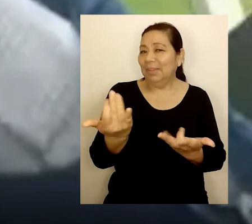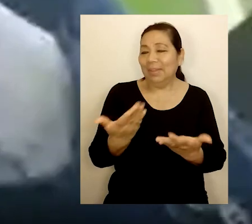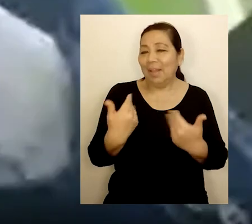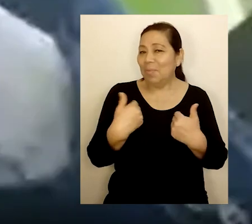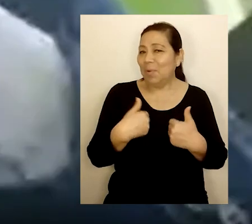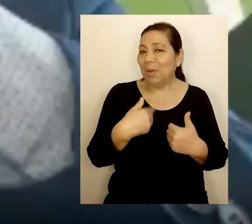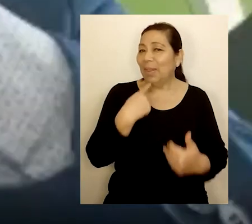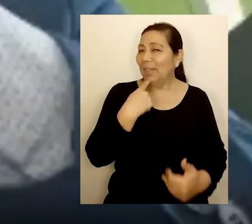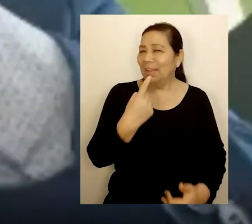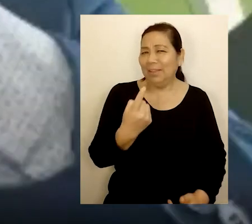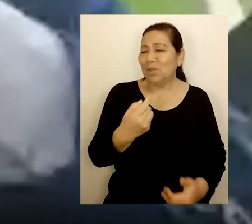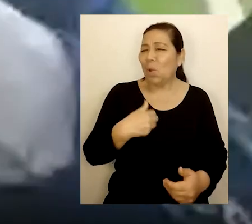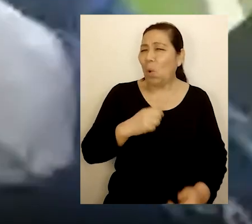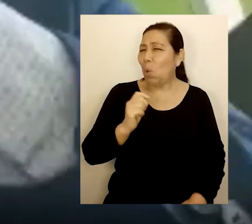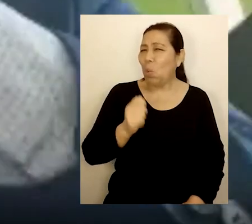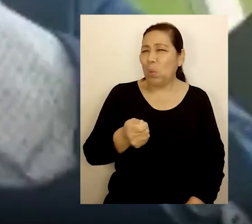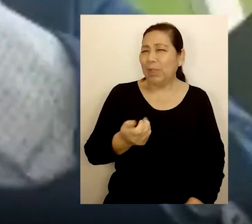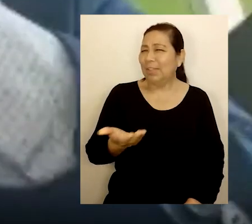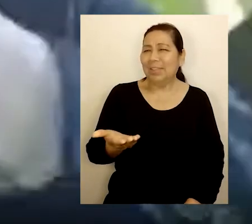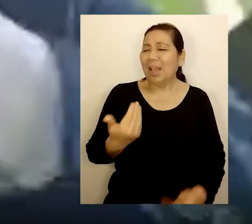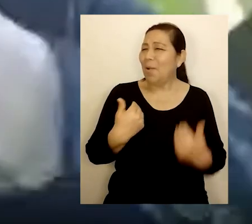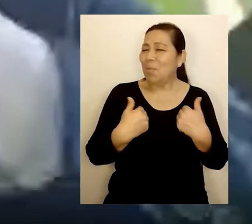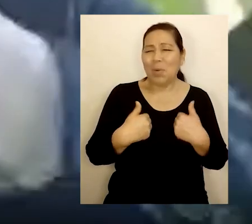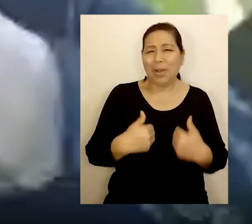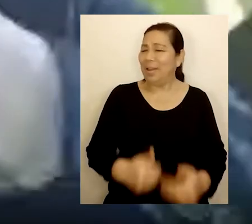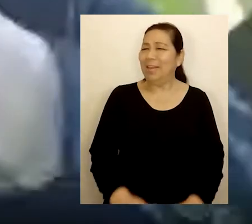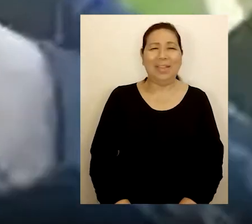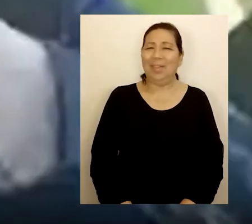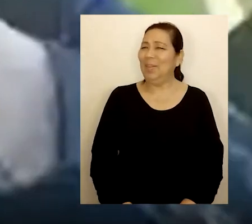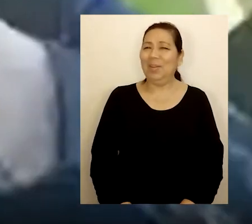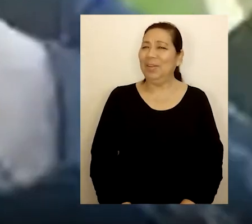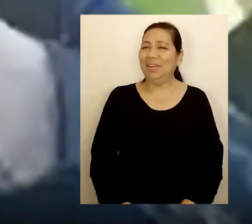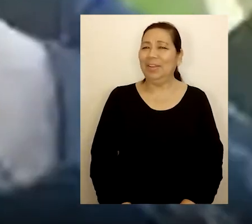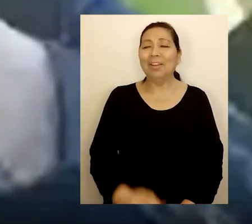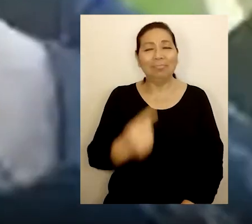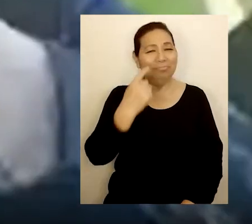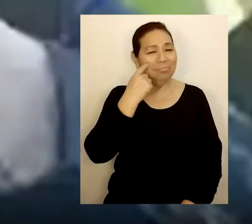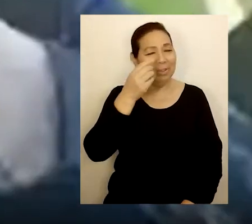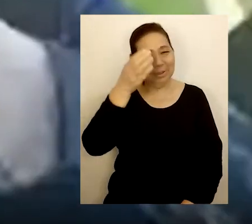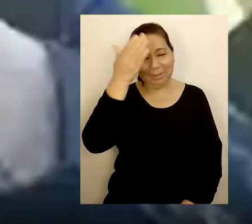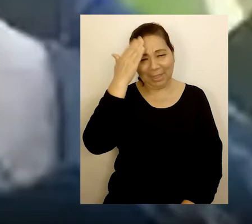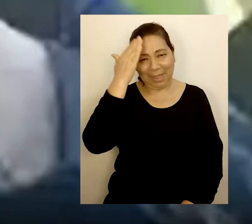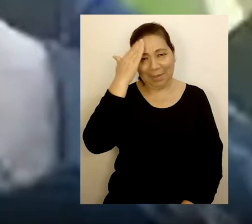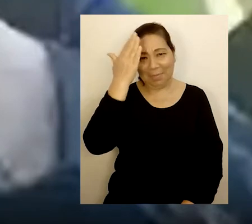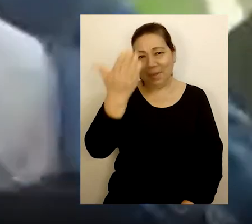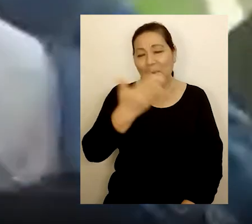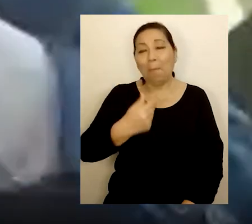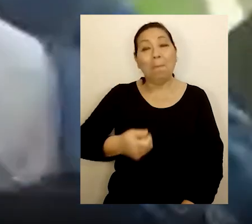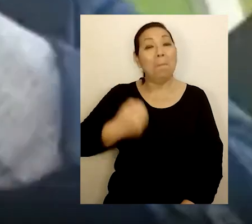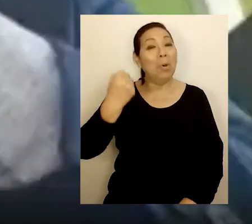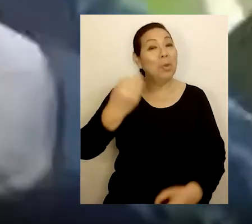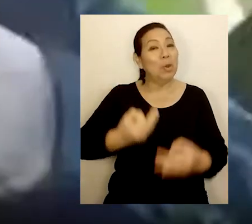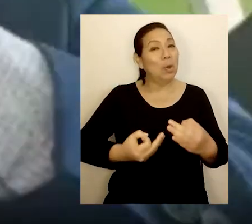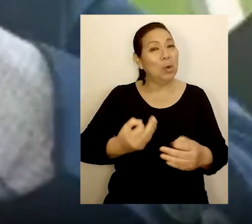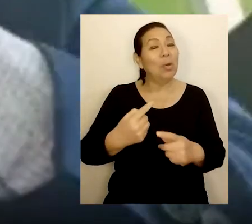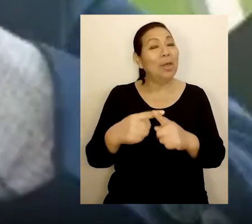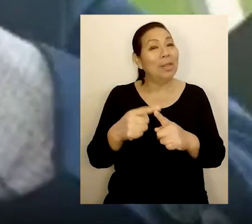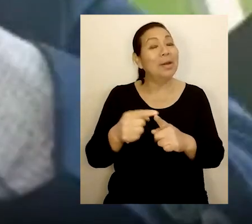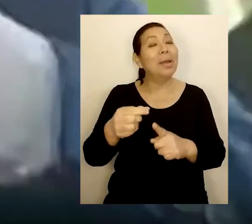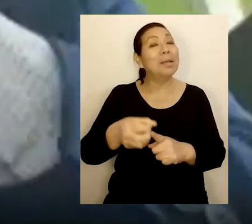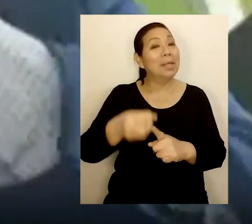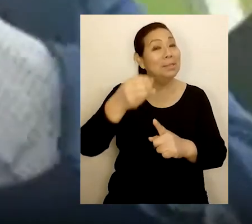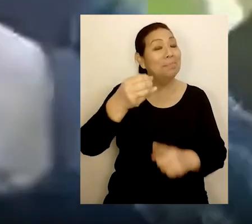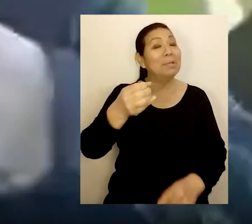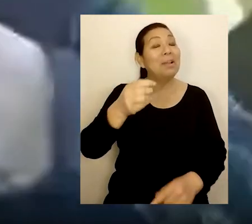el abogado al decir que los jueces solamente son abogados, porque en realidad es de conocimiento público que el Poder Judicial hay diversas